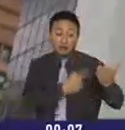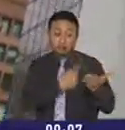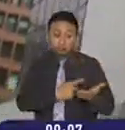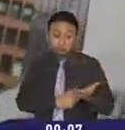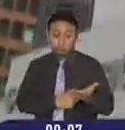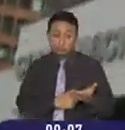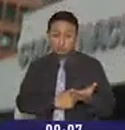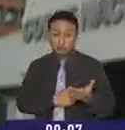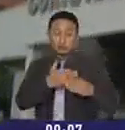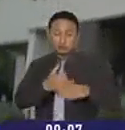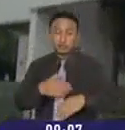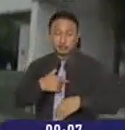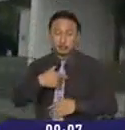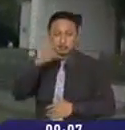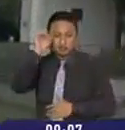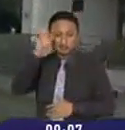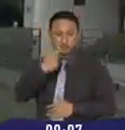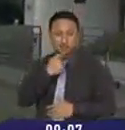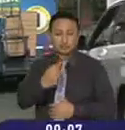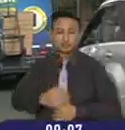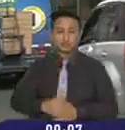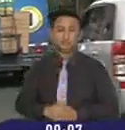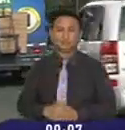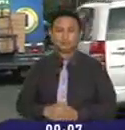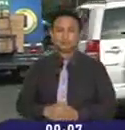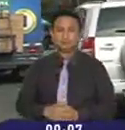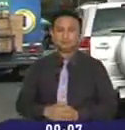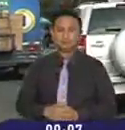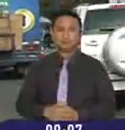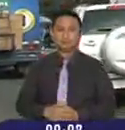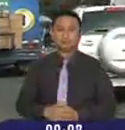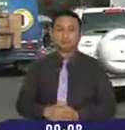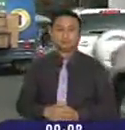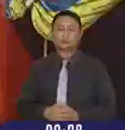en el pleno del organismo, informó Héctor Romero.